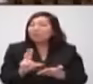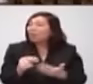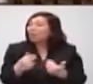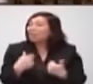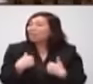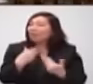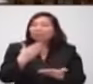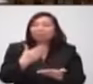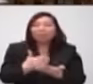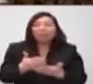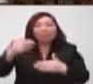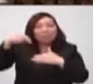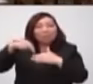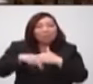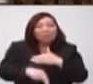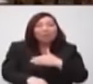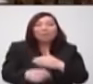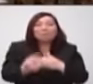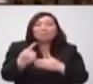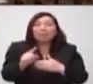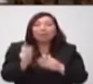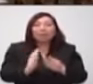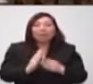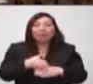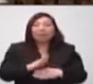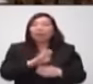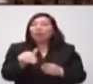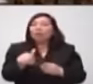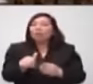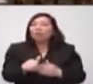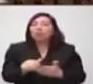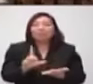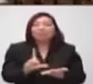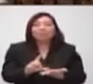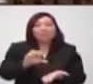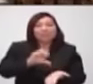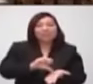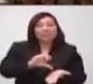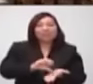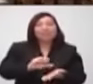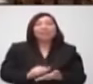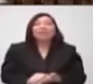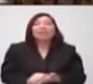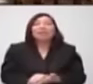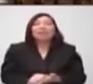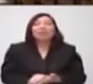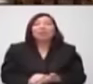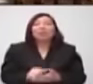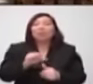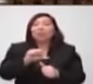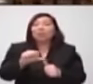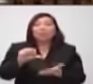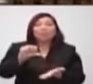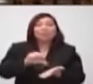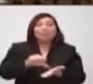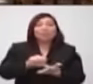una estación de bajada acá para entrar a toda la parte de Lima Central, que es un eje